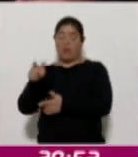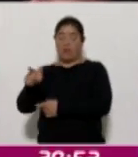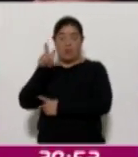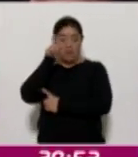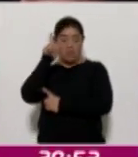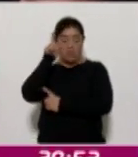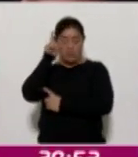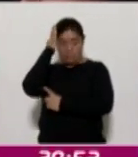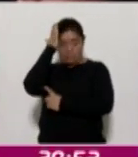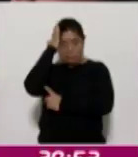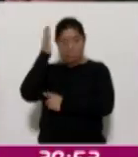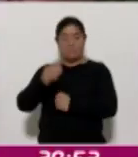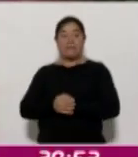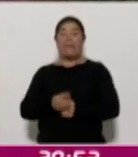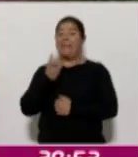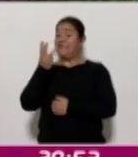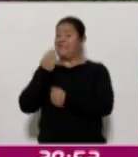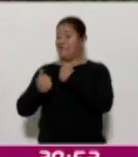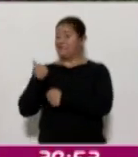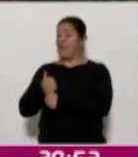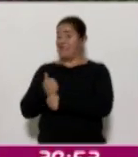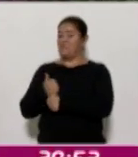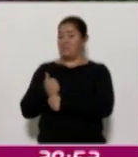Cuellar Cisneros en 3 años.